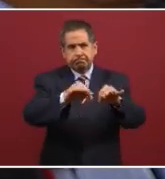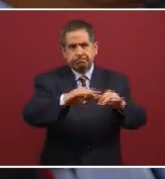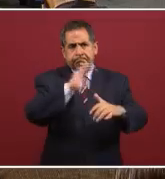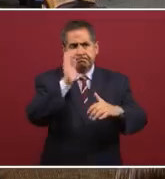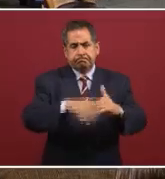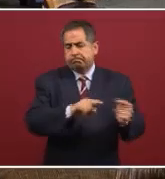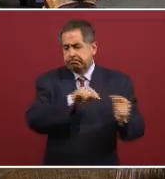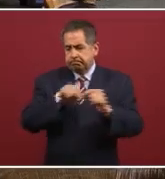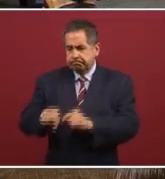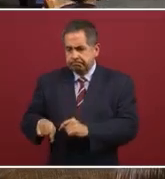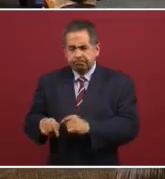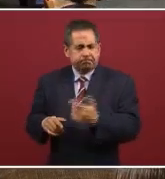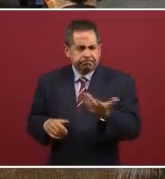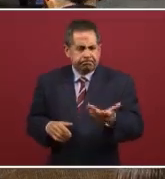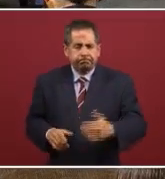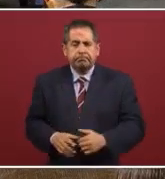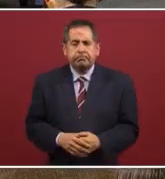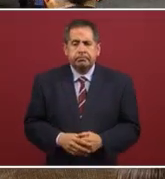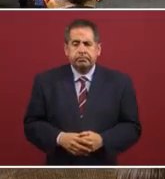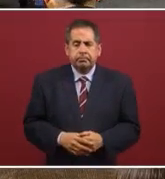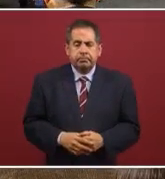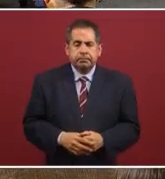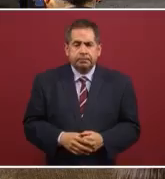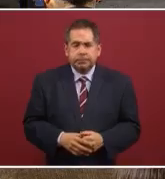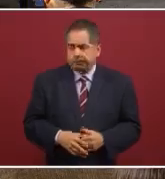de origen. Bueno, son 2